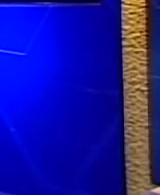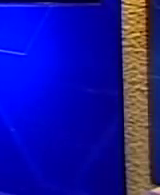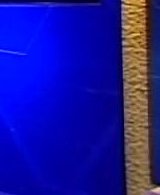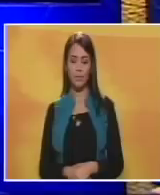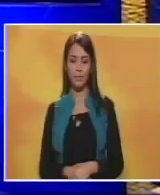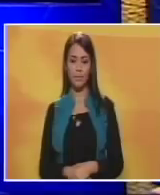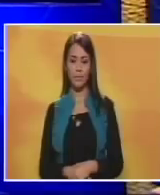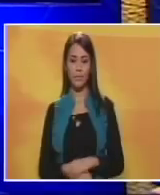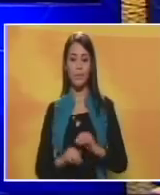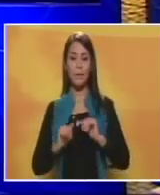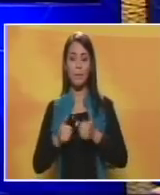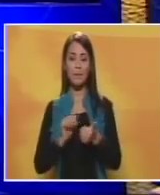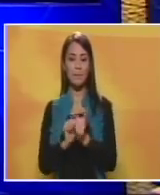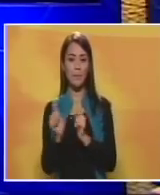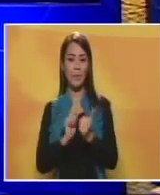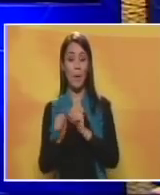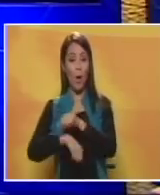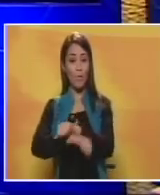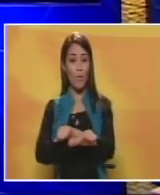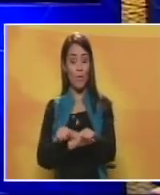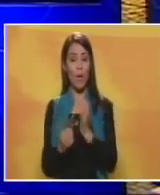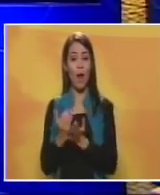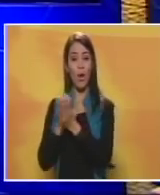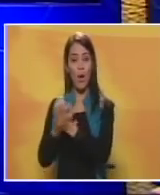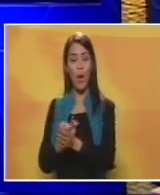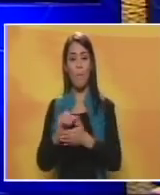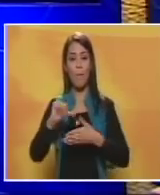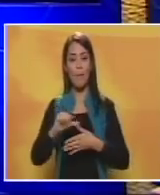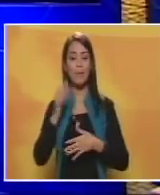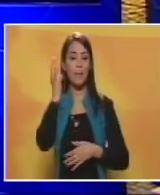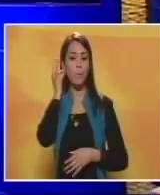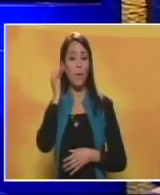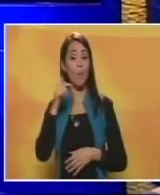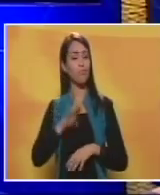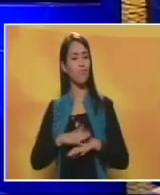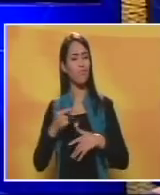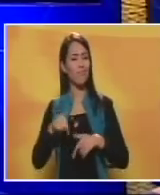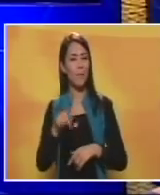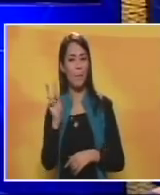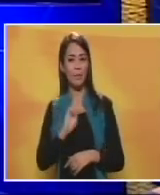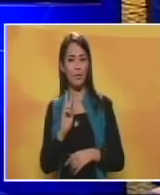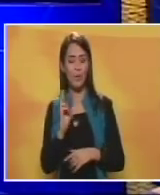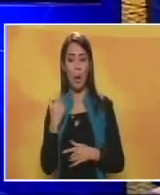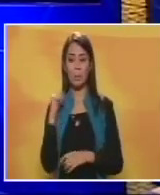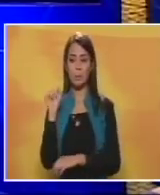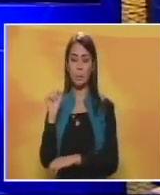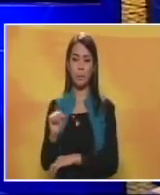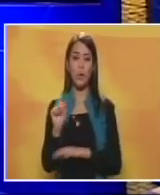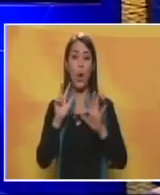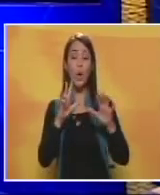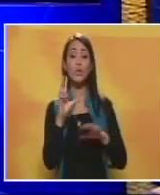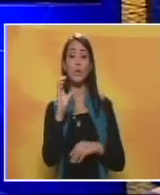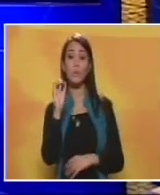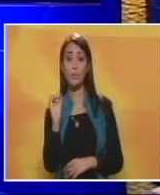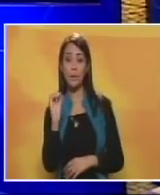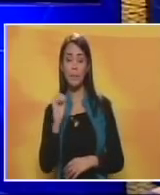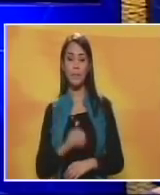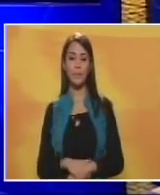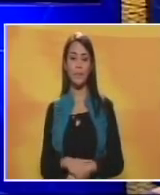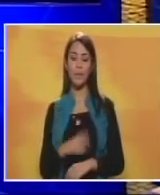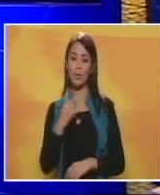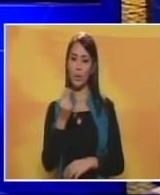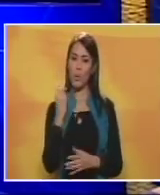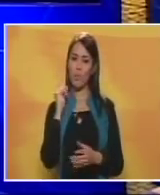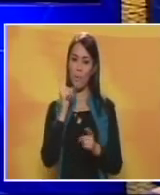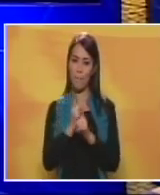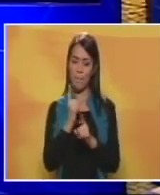Amigas y amigos, iniciamos los deportes con fútbol de la Copa América Femenina porque Venezuela humilló a Bolivia 8-0 en su segunda